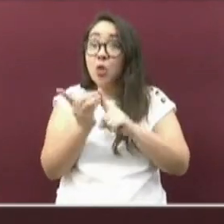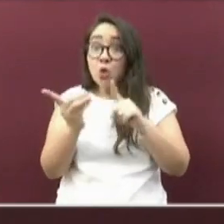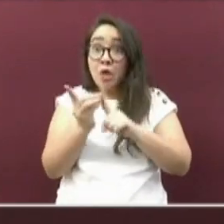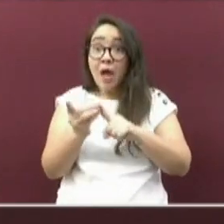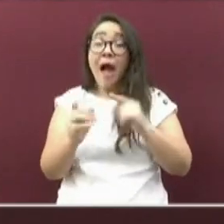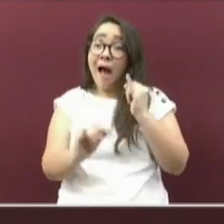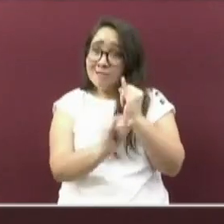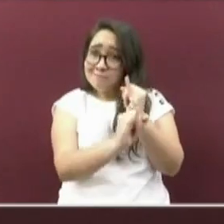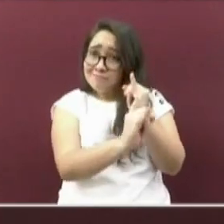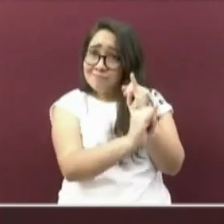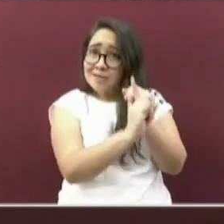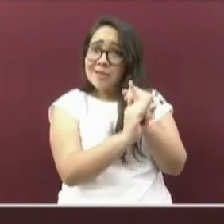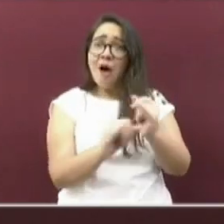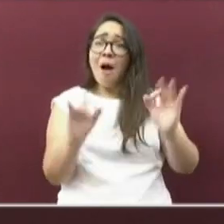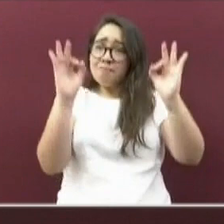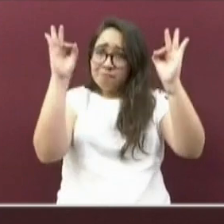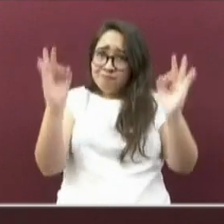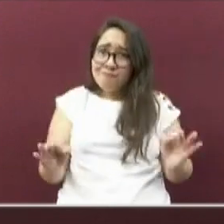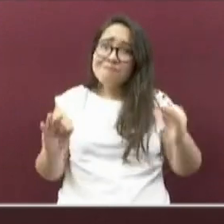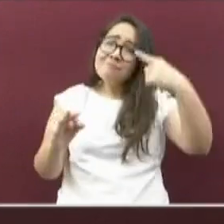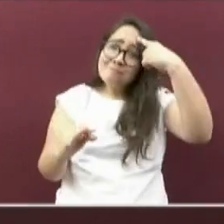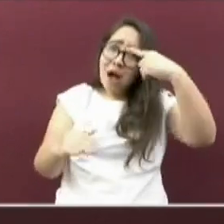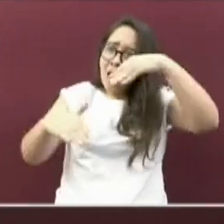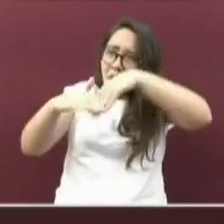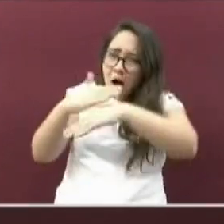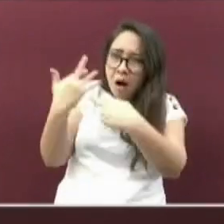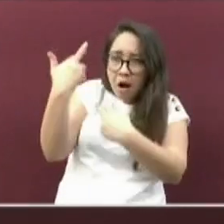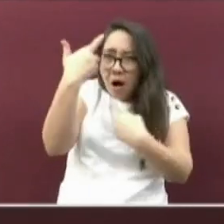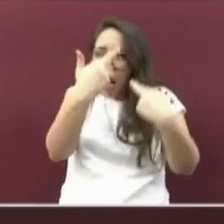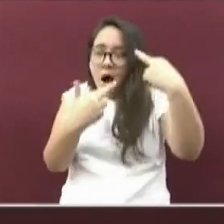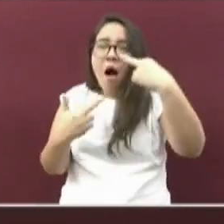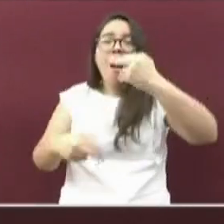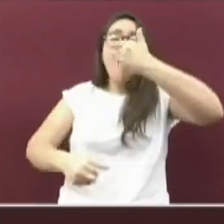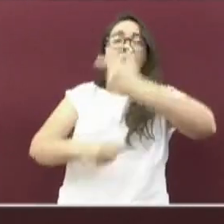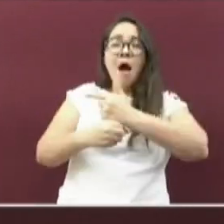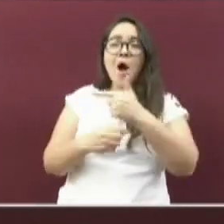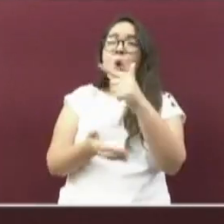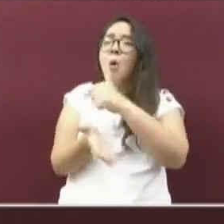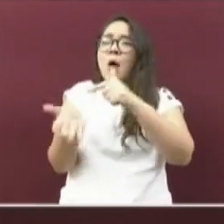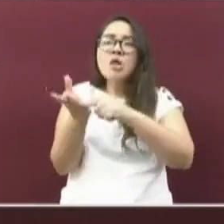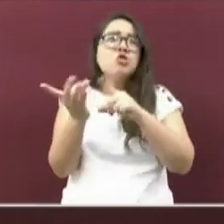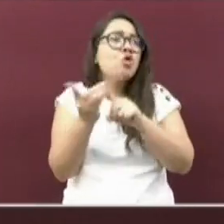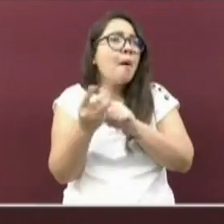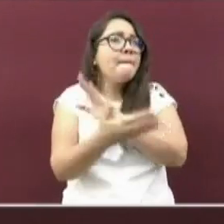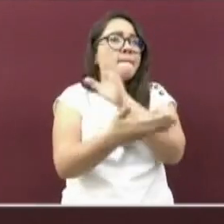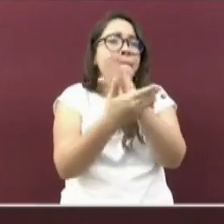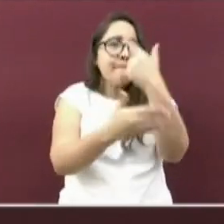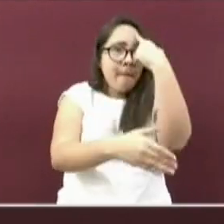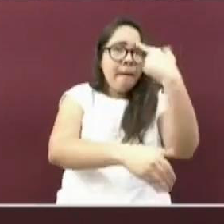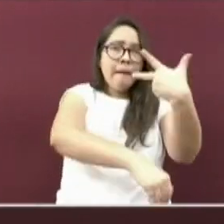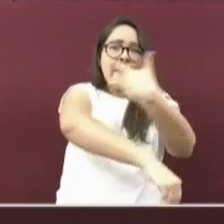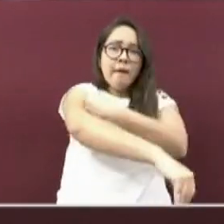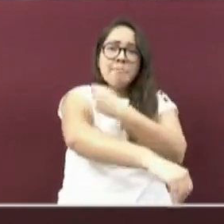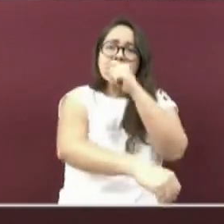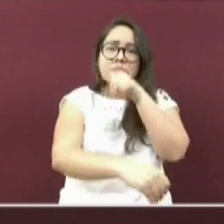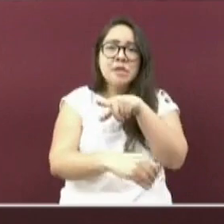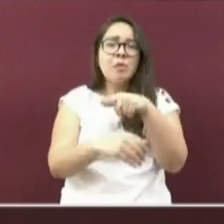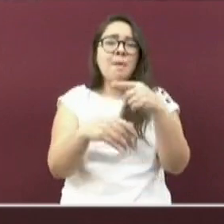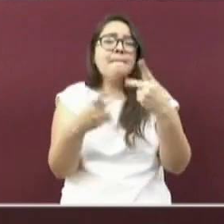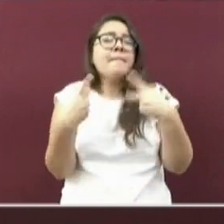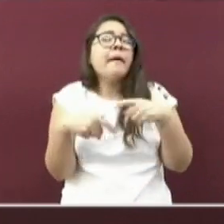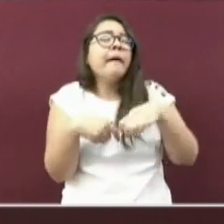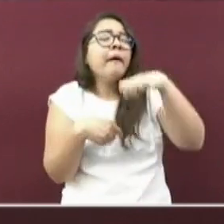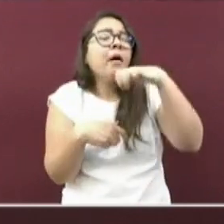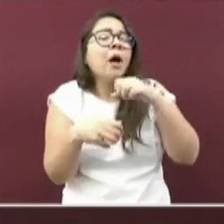las plataformas oficiales para que vean los puntos de vacunación y los grupos que se están atendiendo. Y en el caso